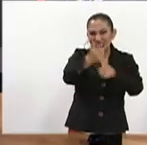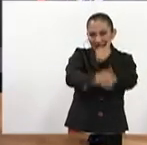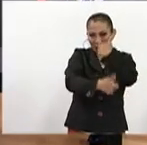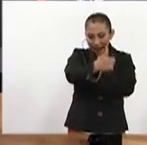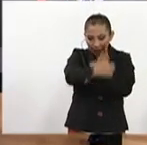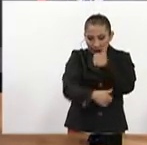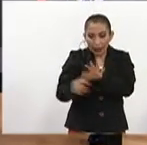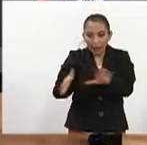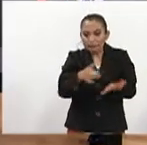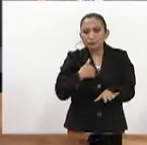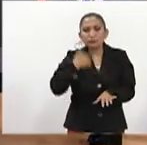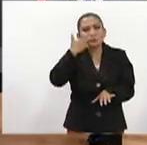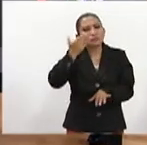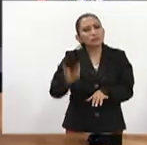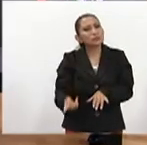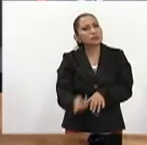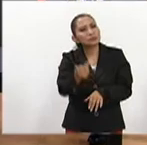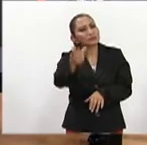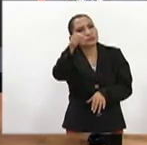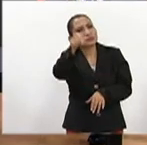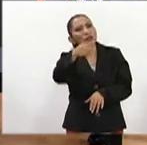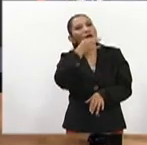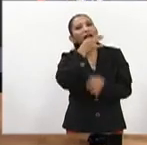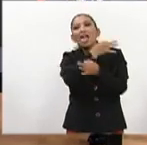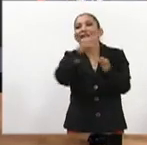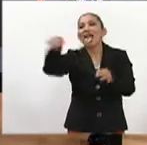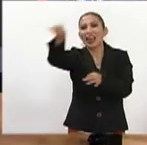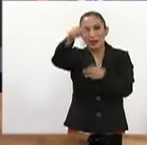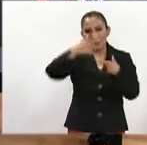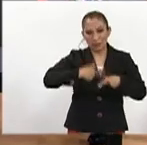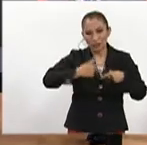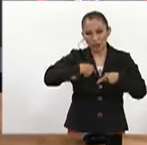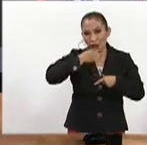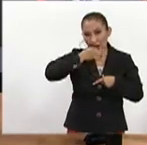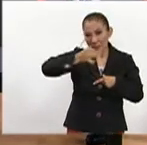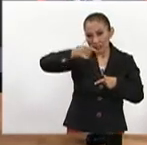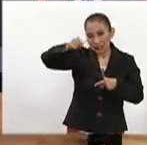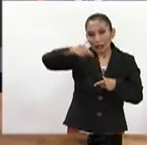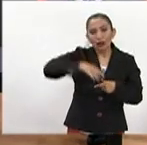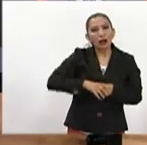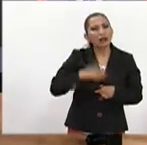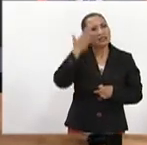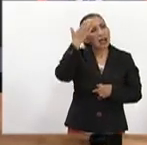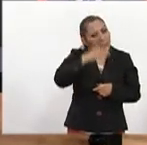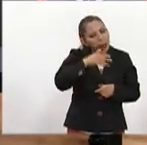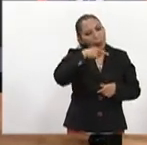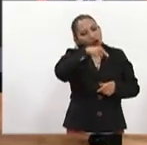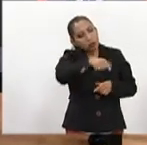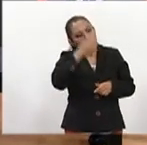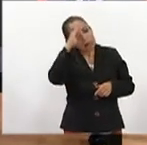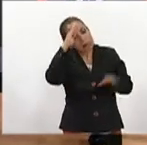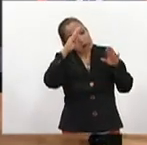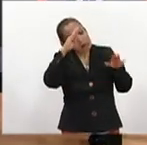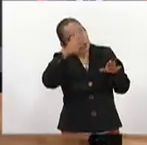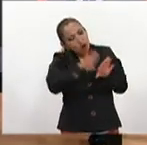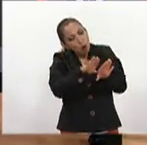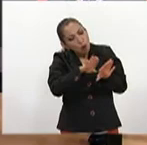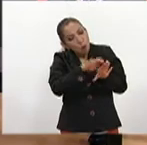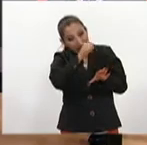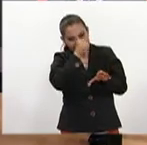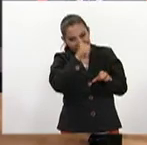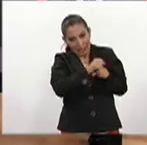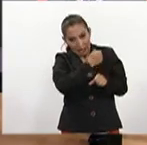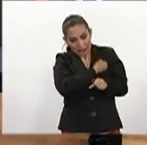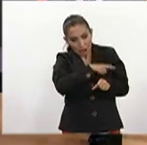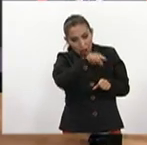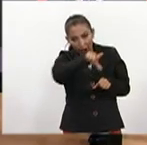carrera, a mí sí me gustaría que le dijeras al público, sabemos que la estrategia es de la Secretaría de